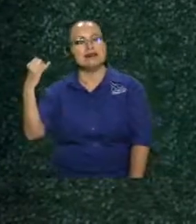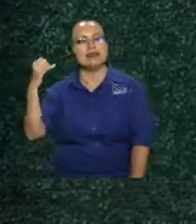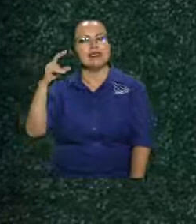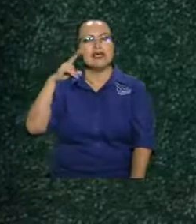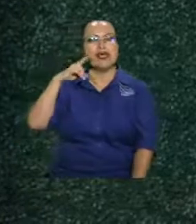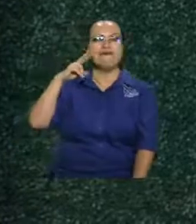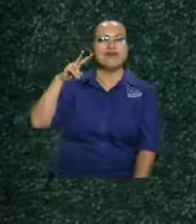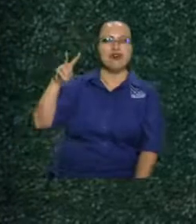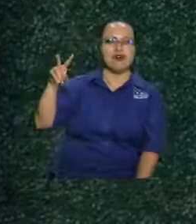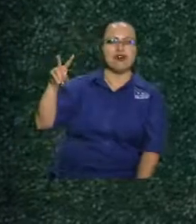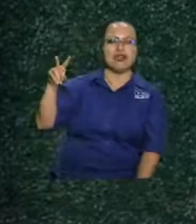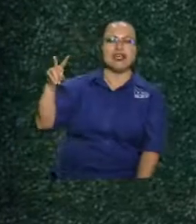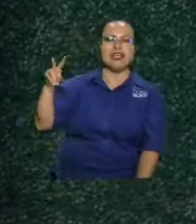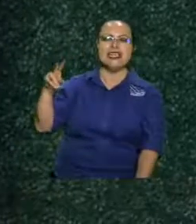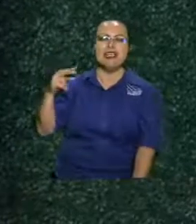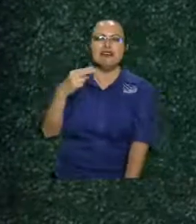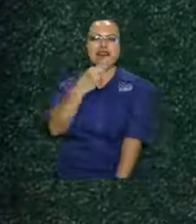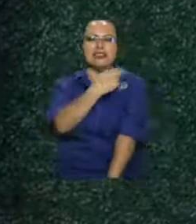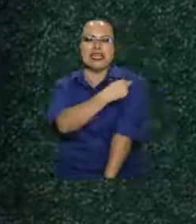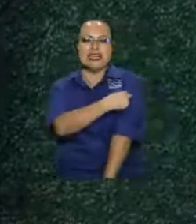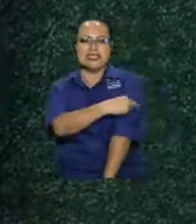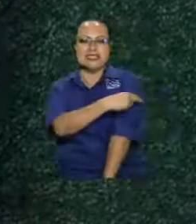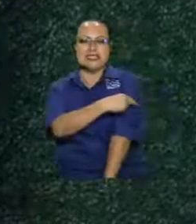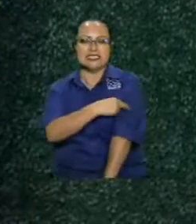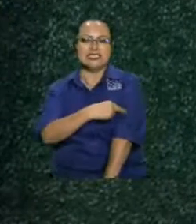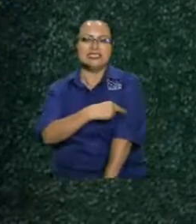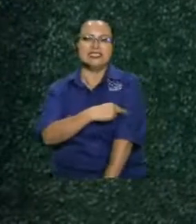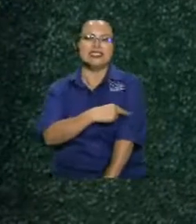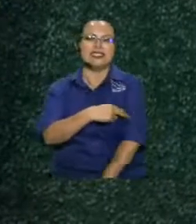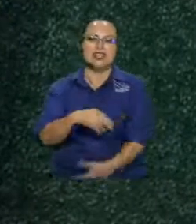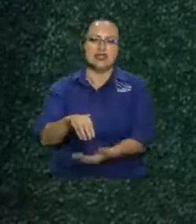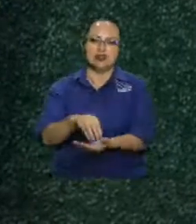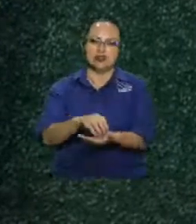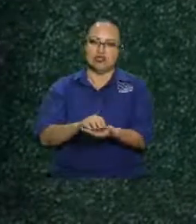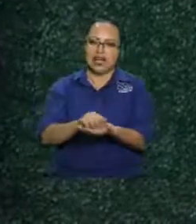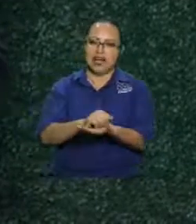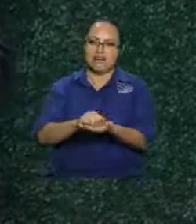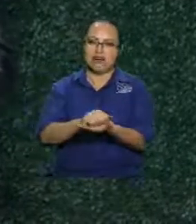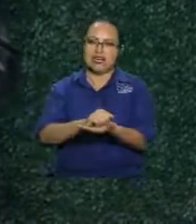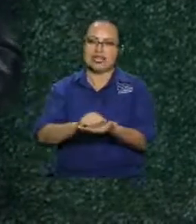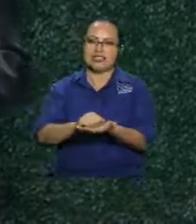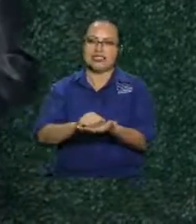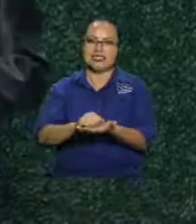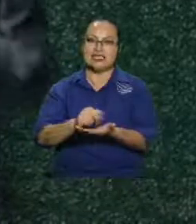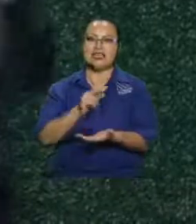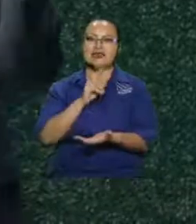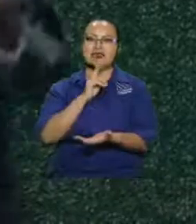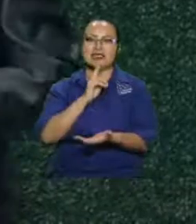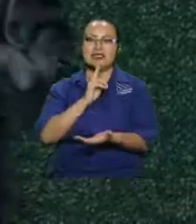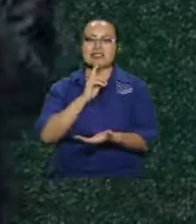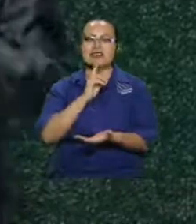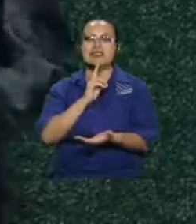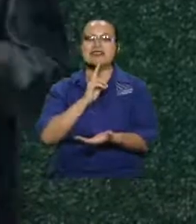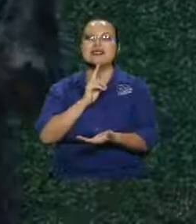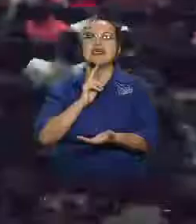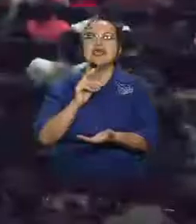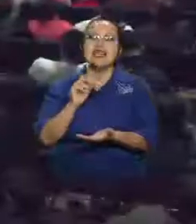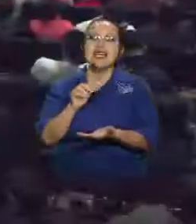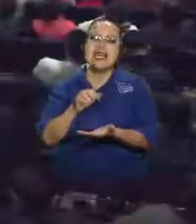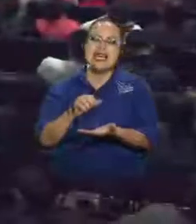Y la idea es que él se dio cuenta que en los hoteles los jabones que usaban los desechaban